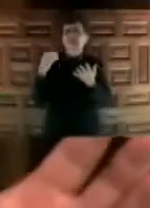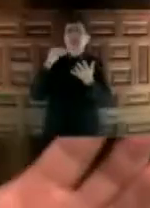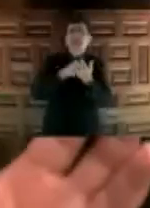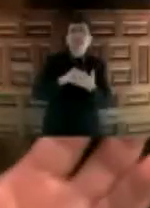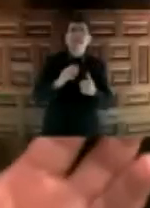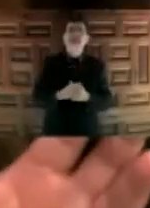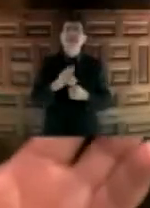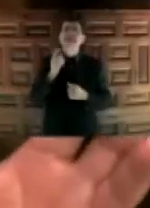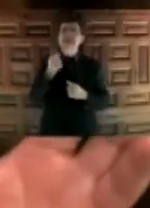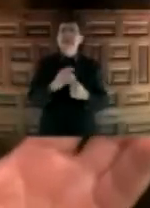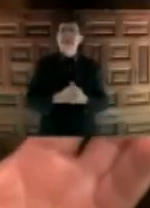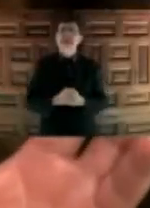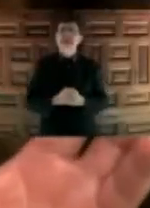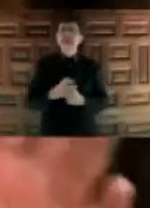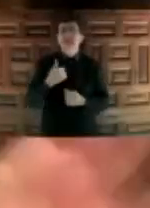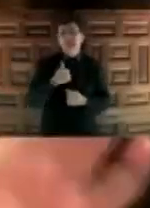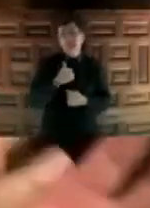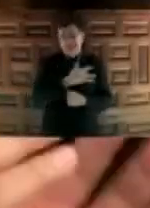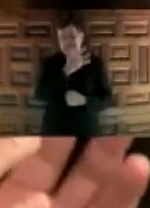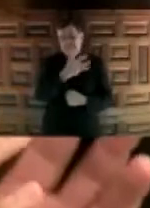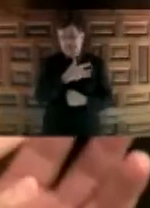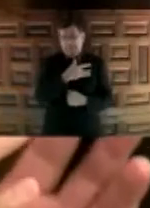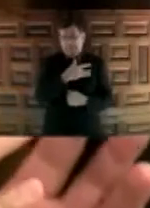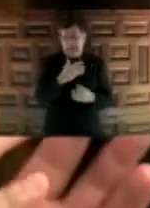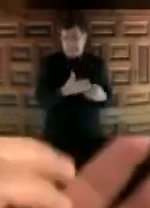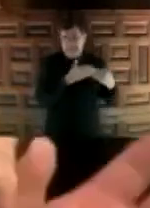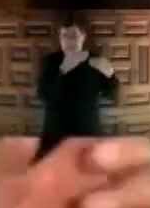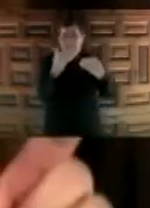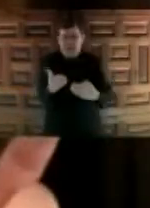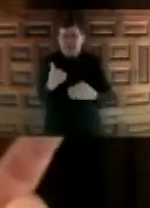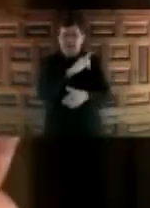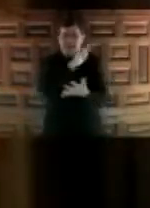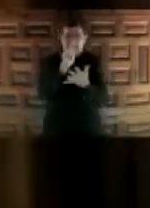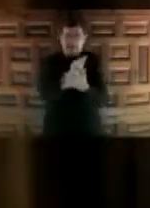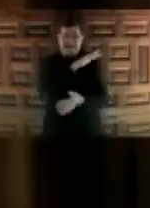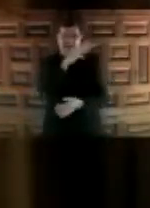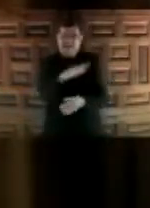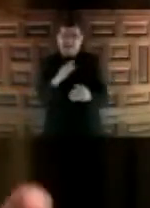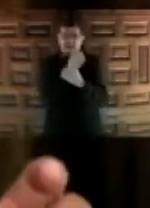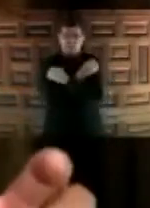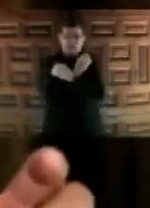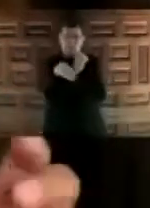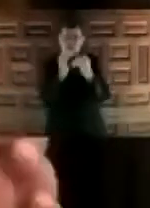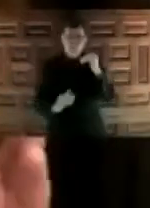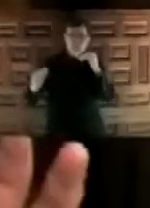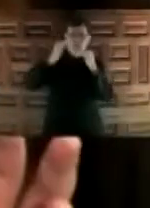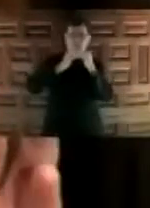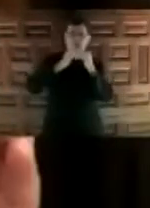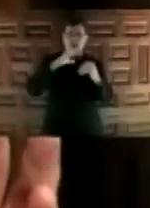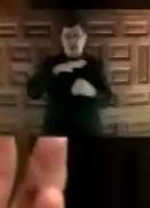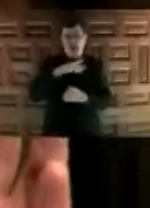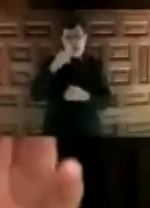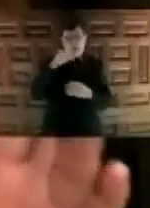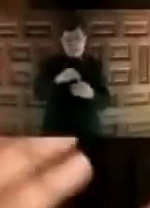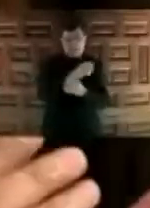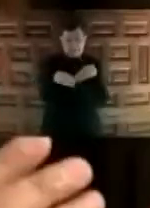inicio, es que me parece un gran avance que en la Ley General de Educación Superior se conciba a